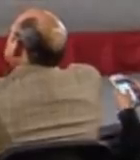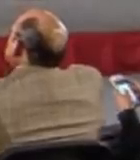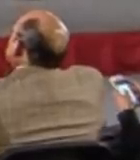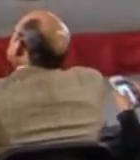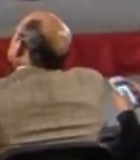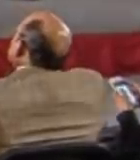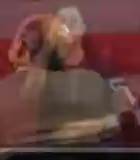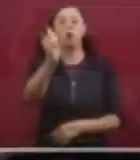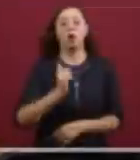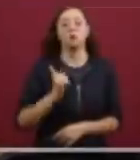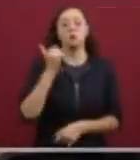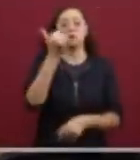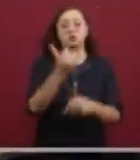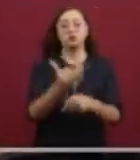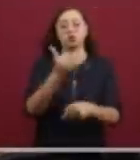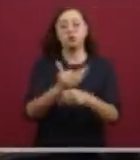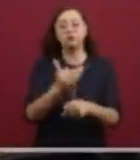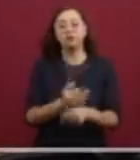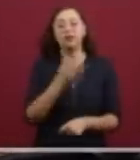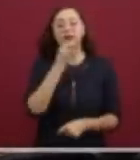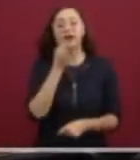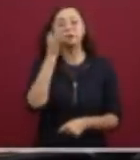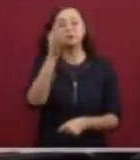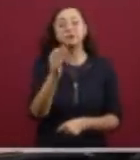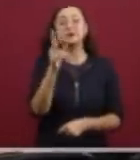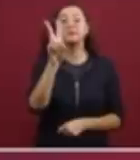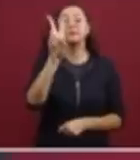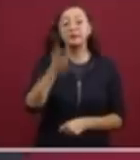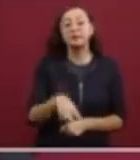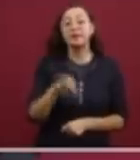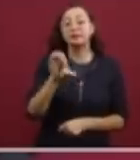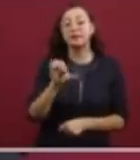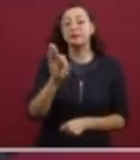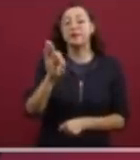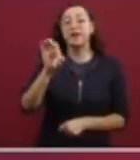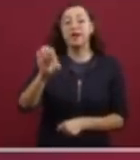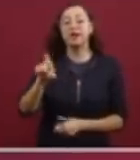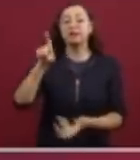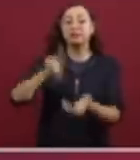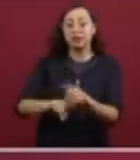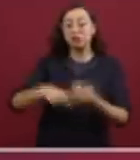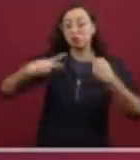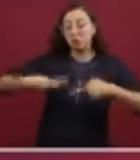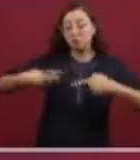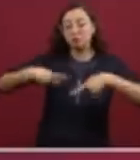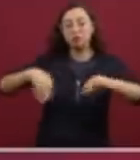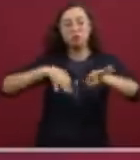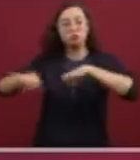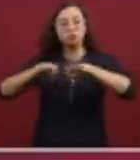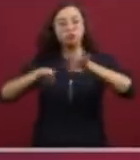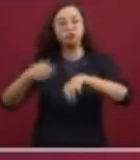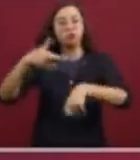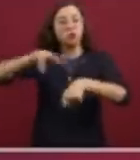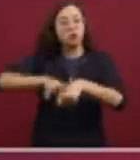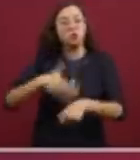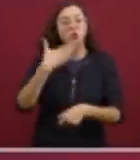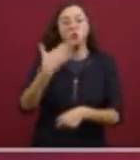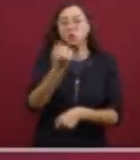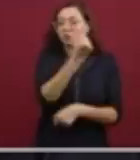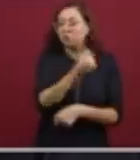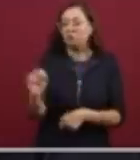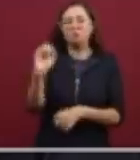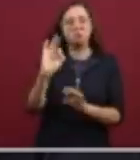muy buenos los trabajadores electricistas, como son muy buenos los trabajadores de